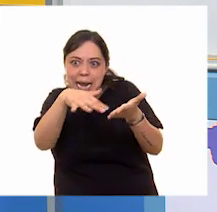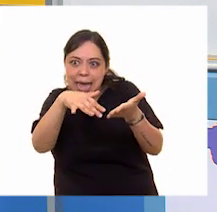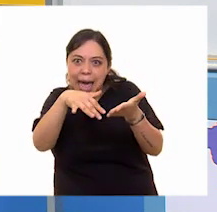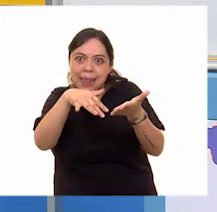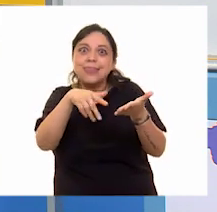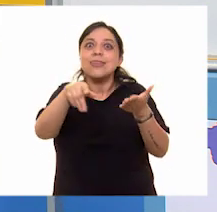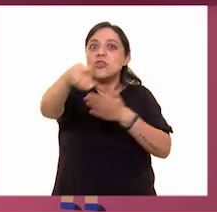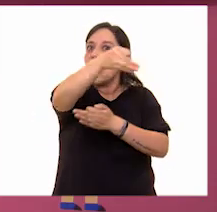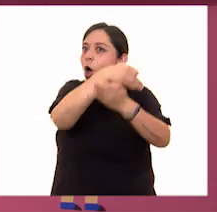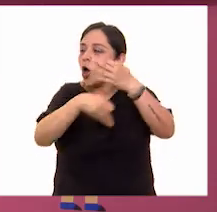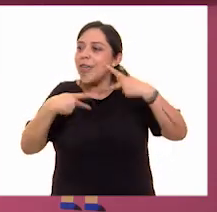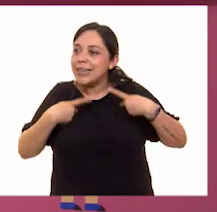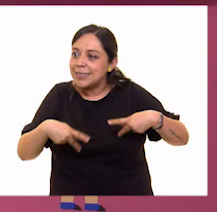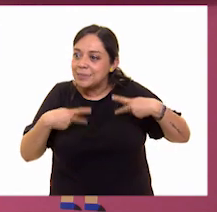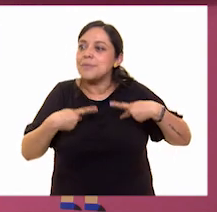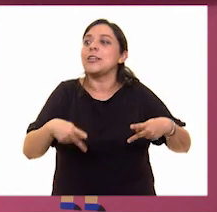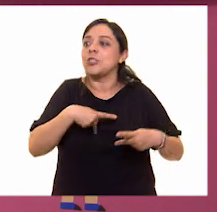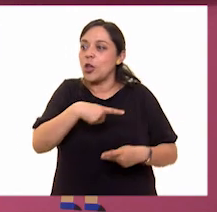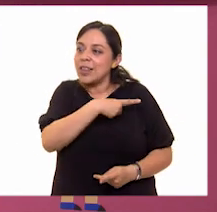de hacer.